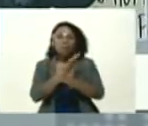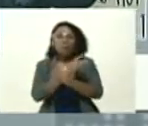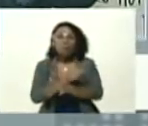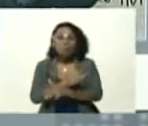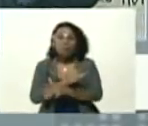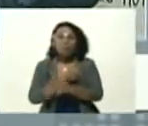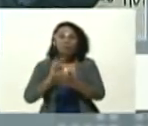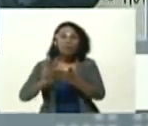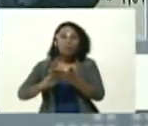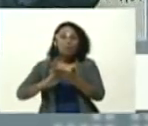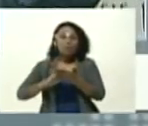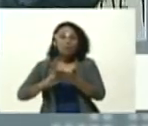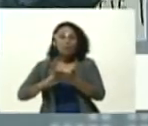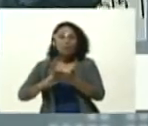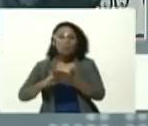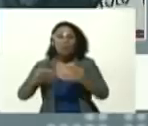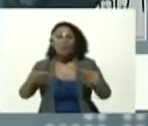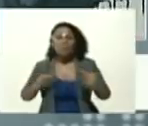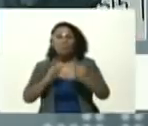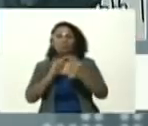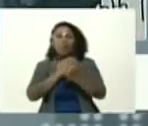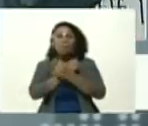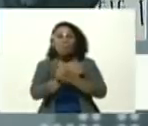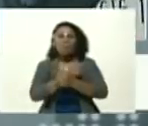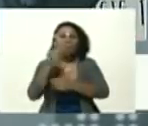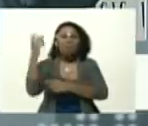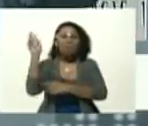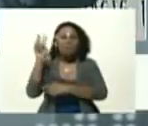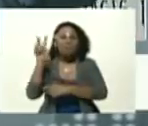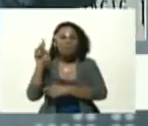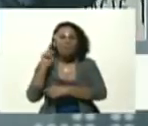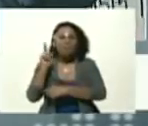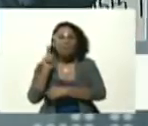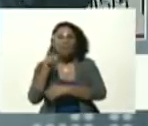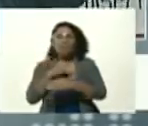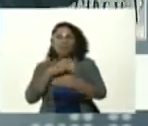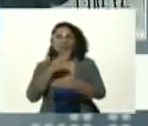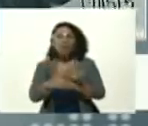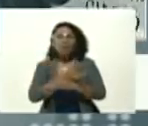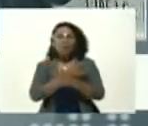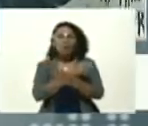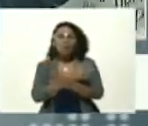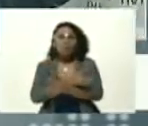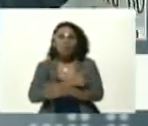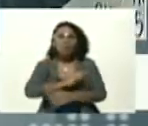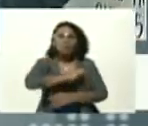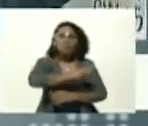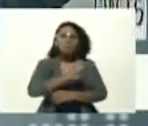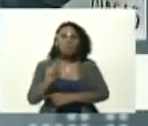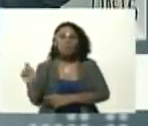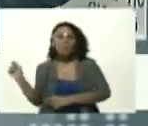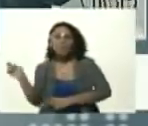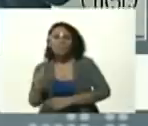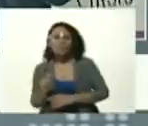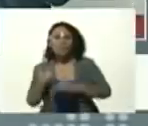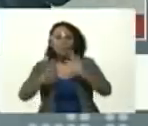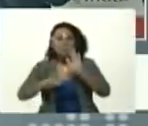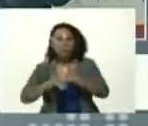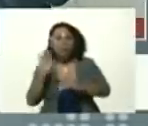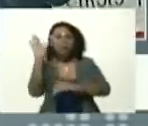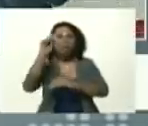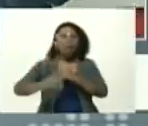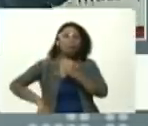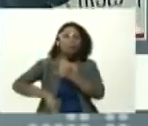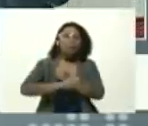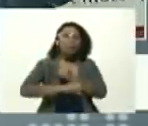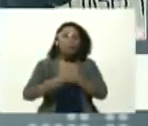de reconciliación, reencuentro y de amor por Venezuela e irnos a jugar tenis, básquet,